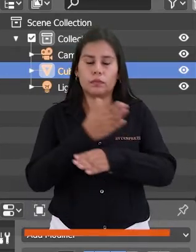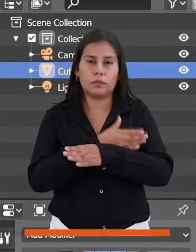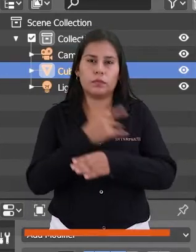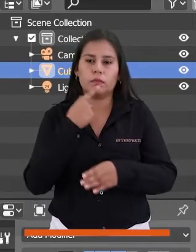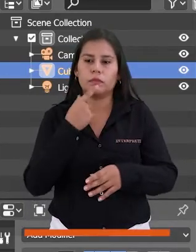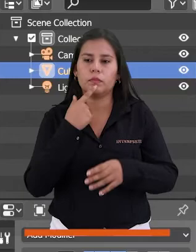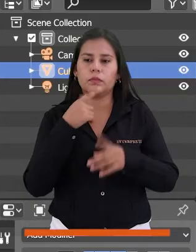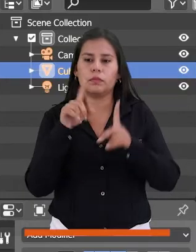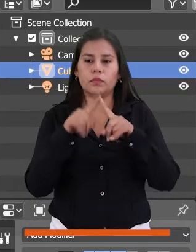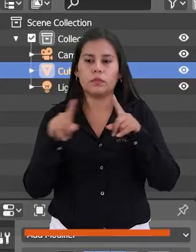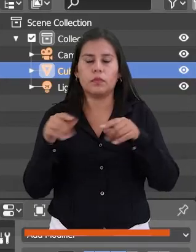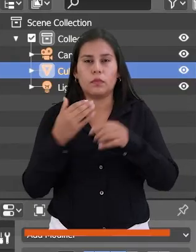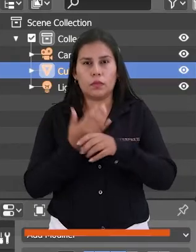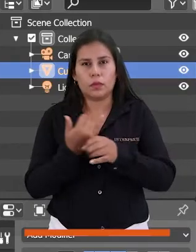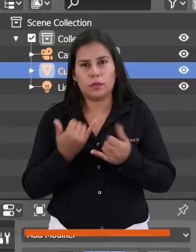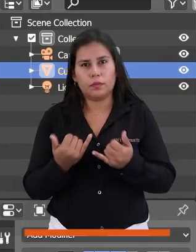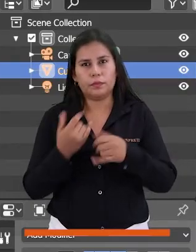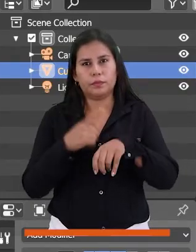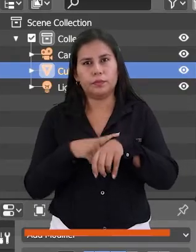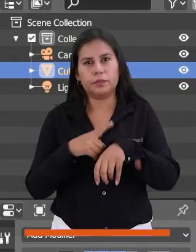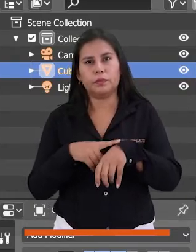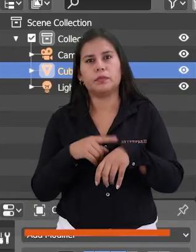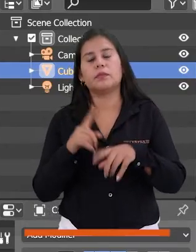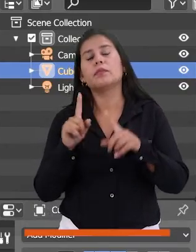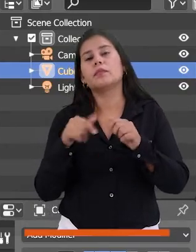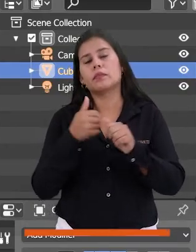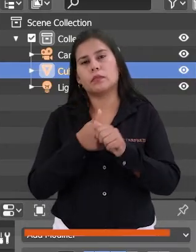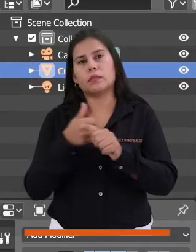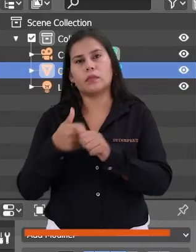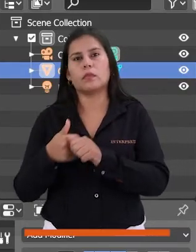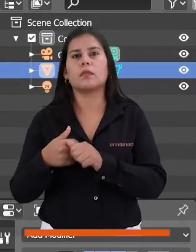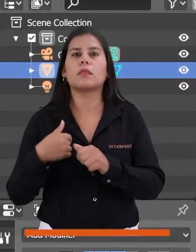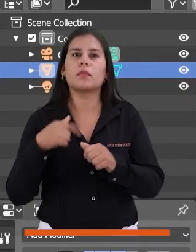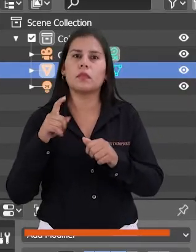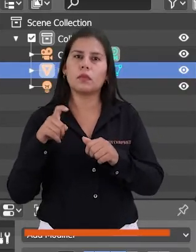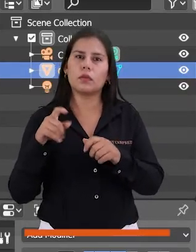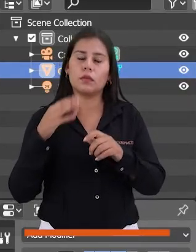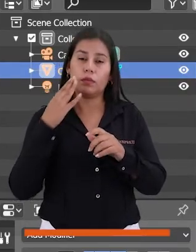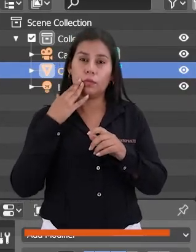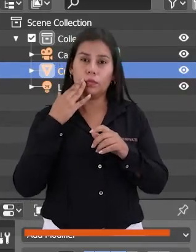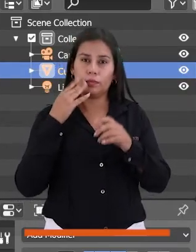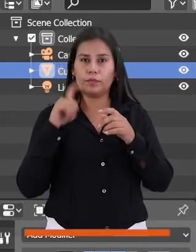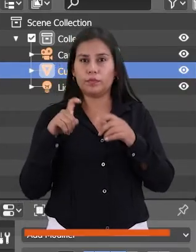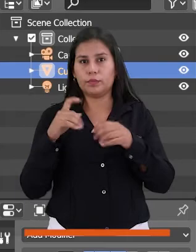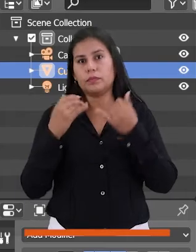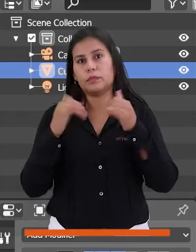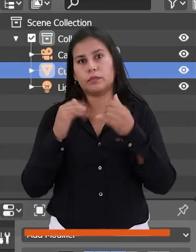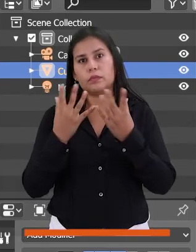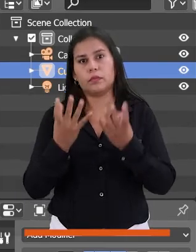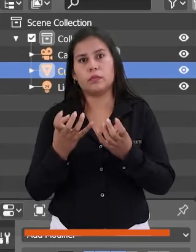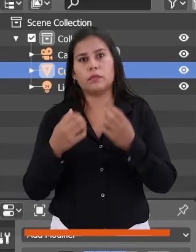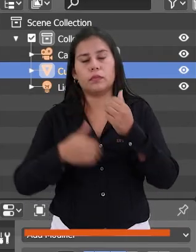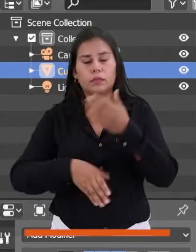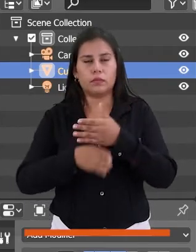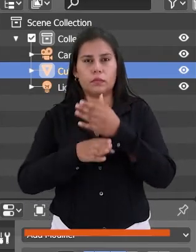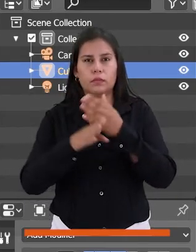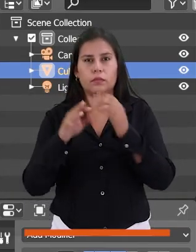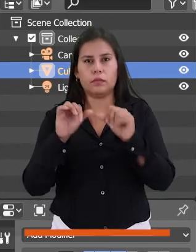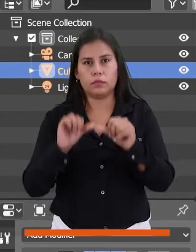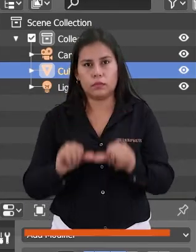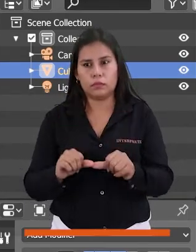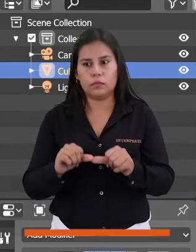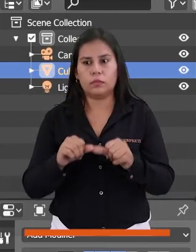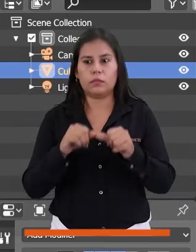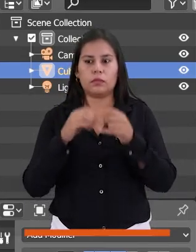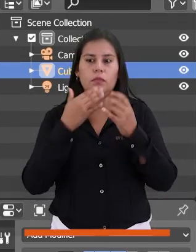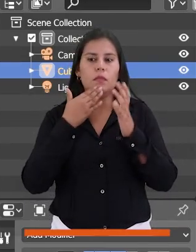decía hace algunos momentos de que estas operaciones nosotros cuando ya queremos hacer que sean permanentes,